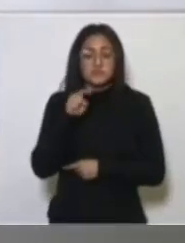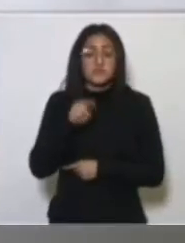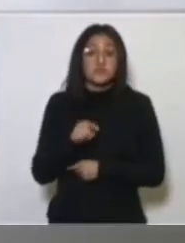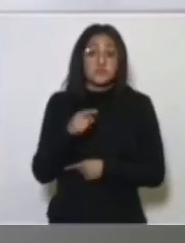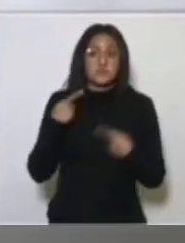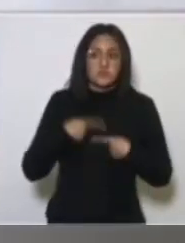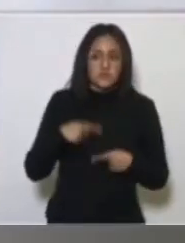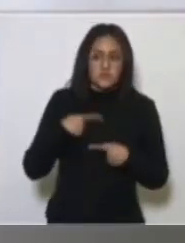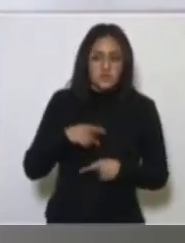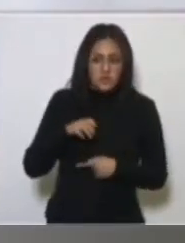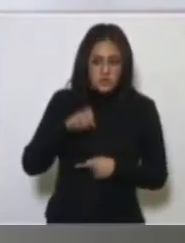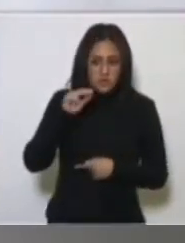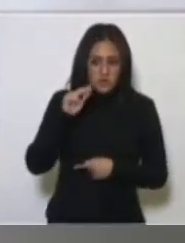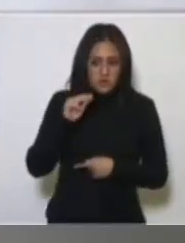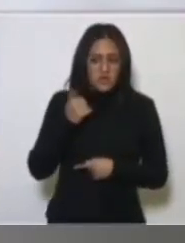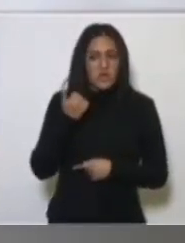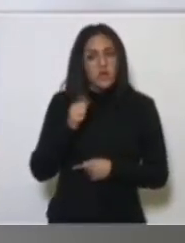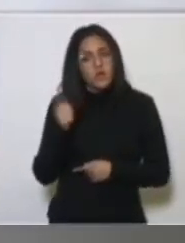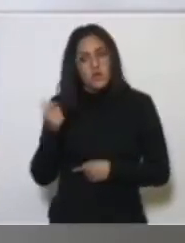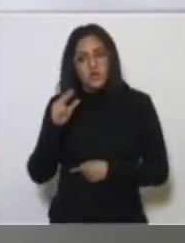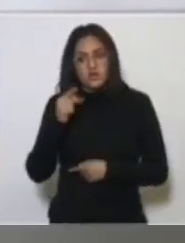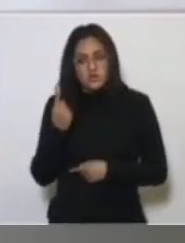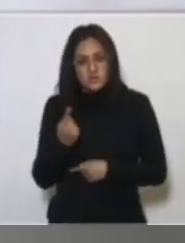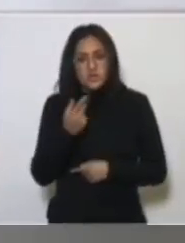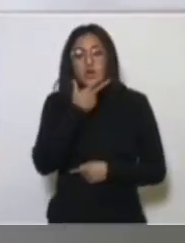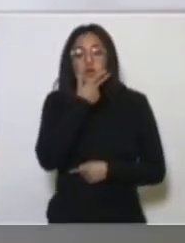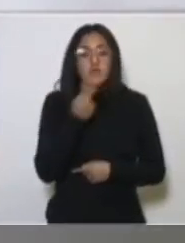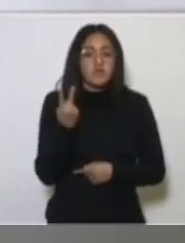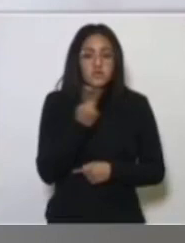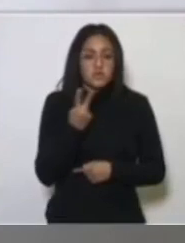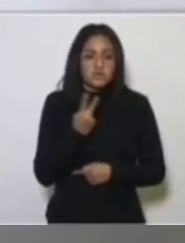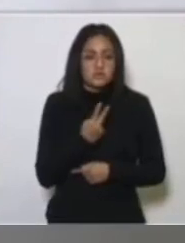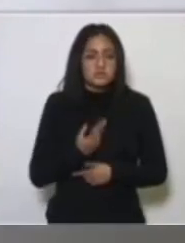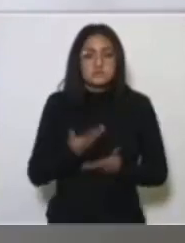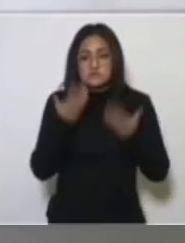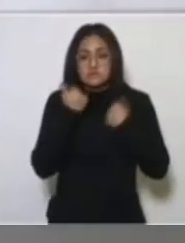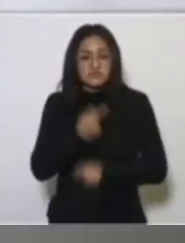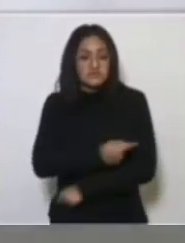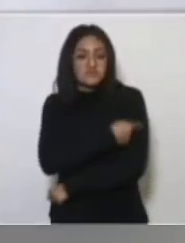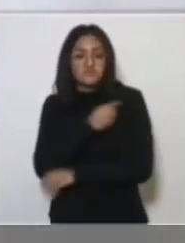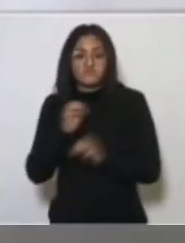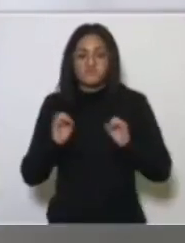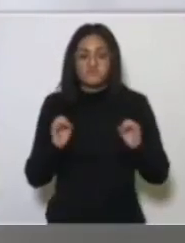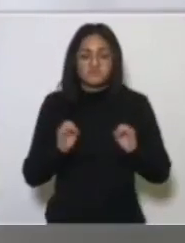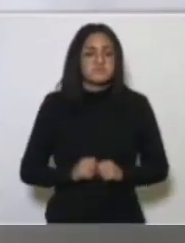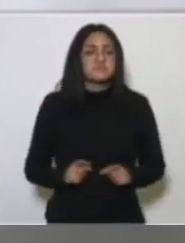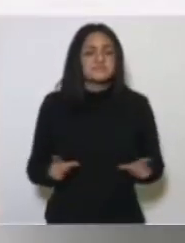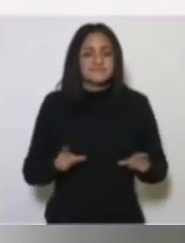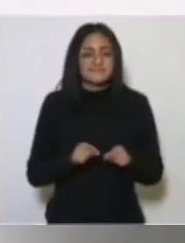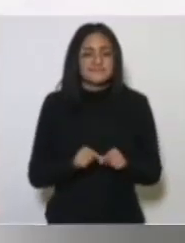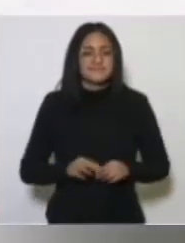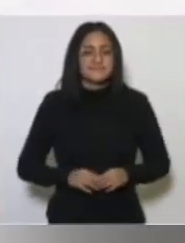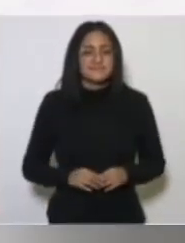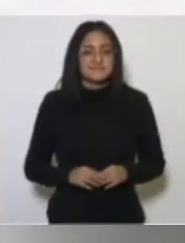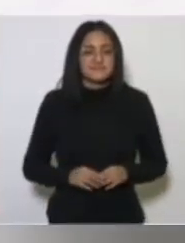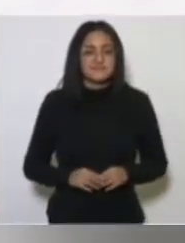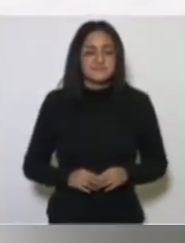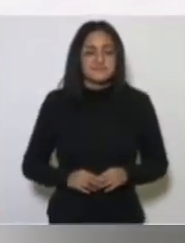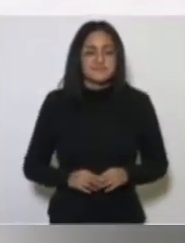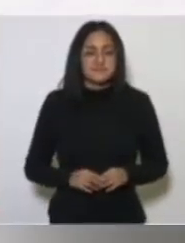de 80 y otro de 81 años, masculinos, no estaban vacunados. Es cuanto, gobernador.